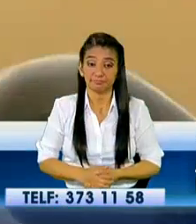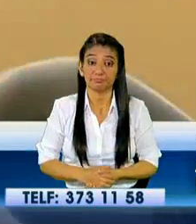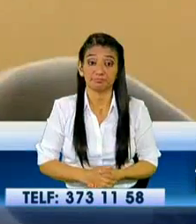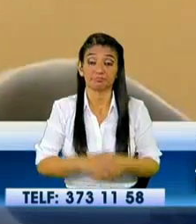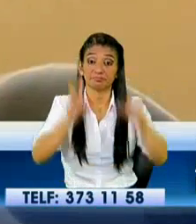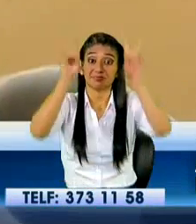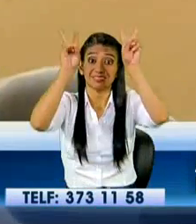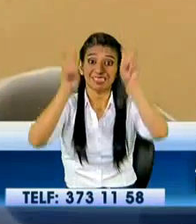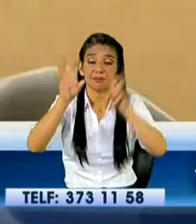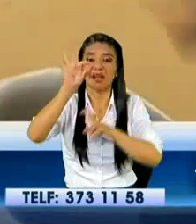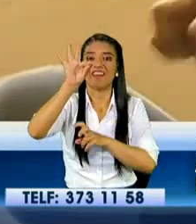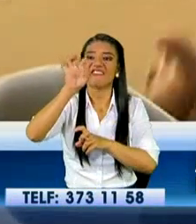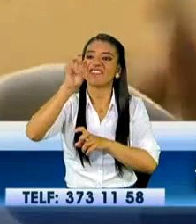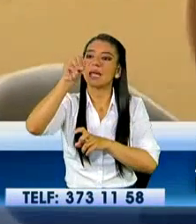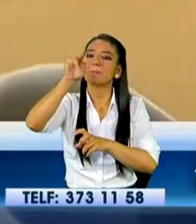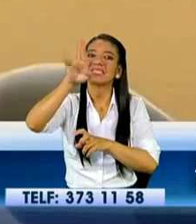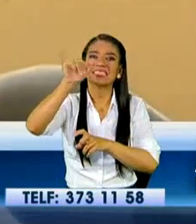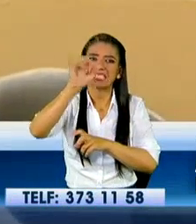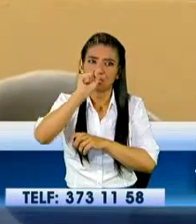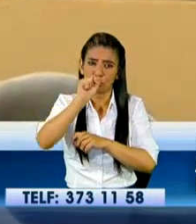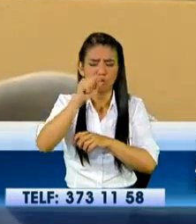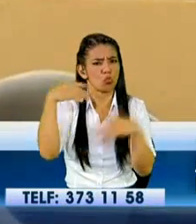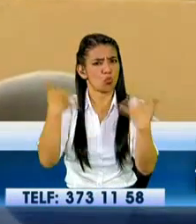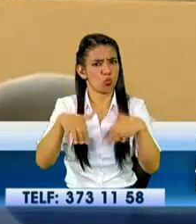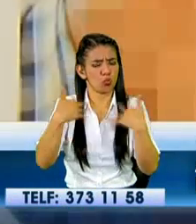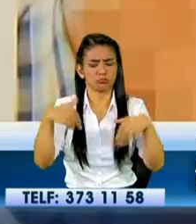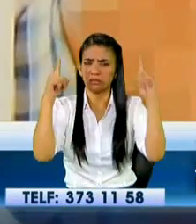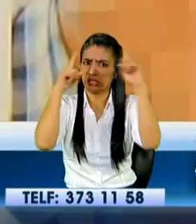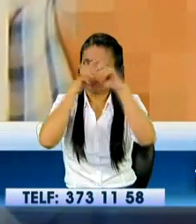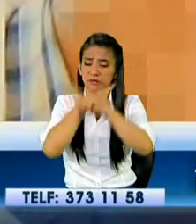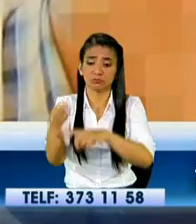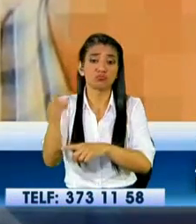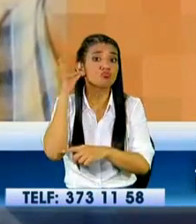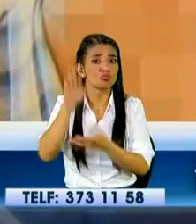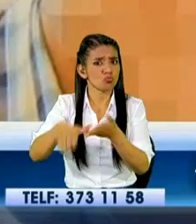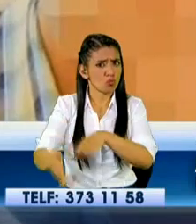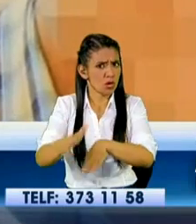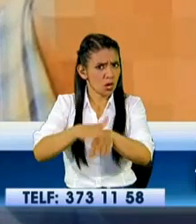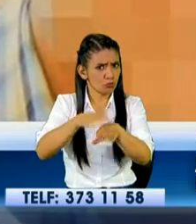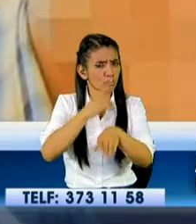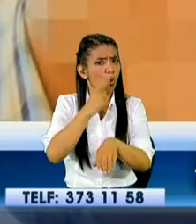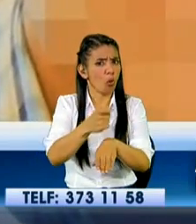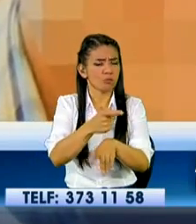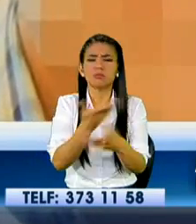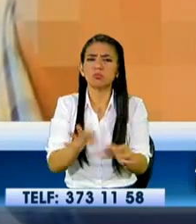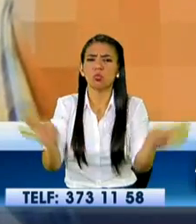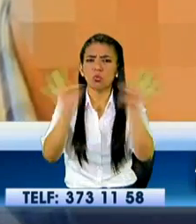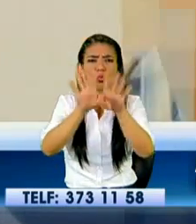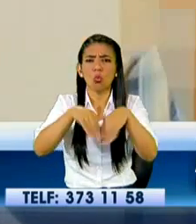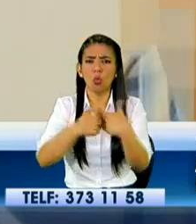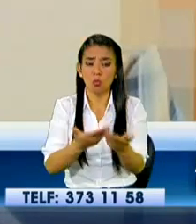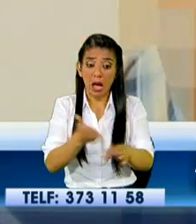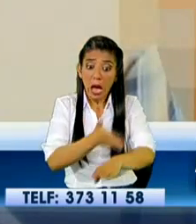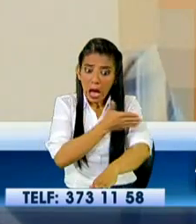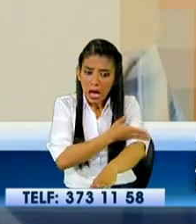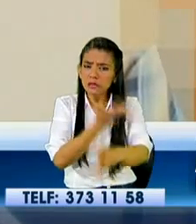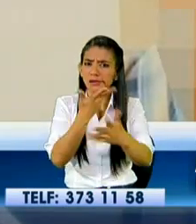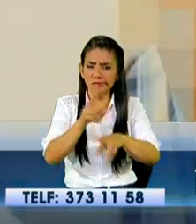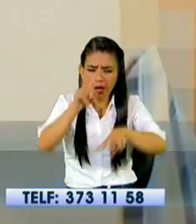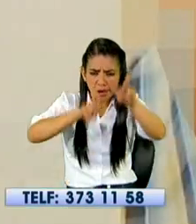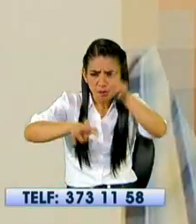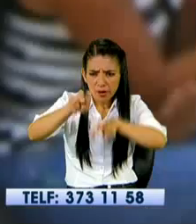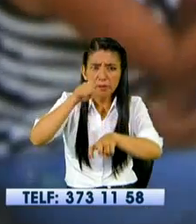femicidio es más complejo que una tipificación. La mujer debe identificar a tiempo si está durmiendo con